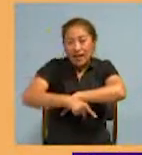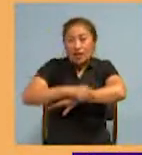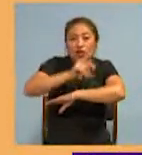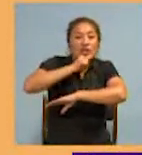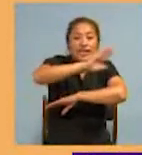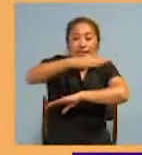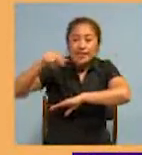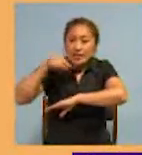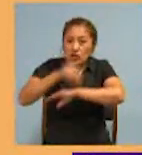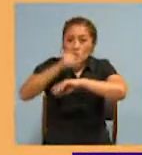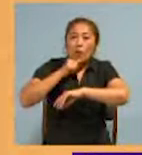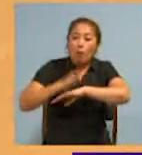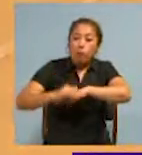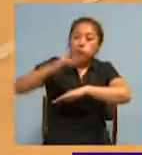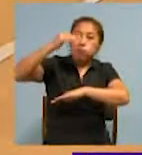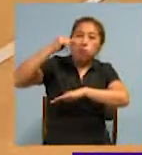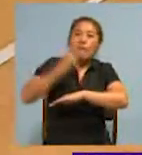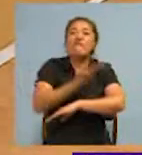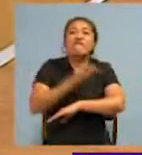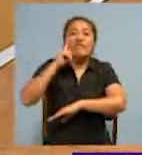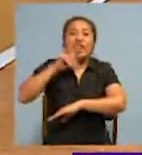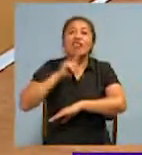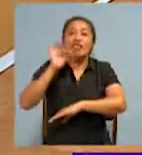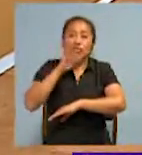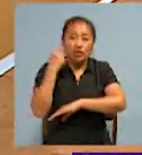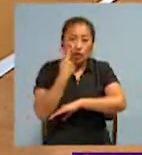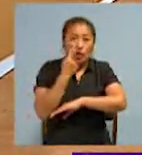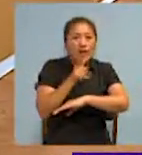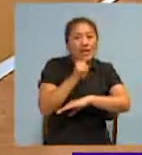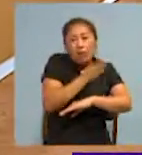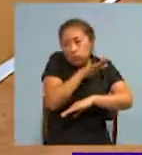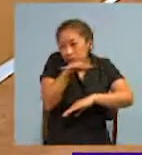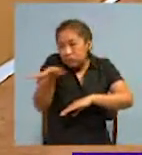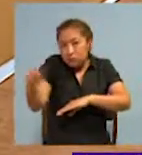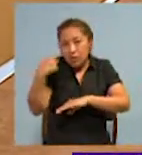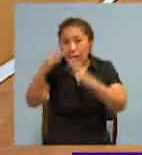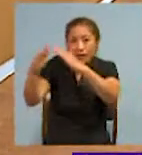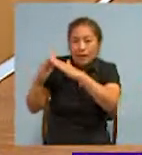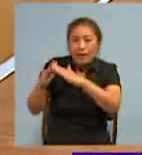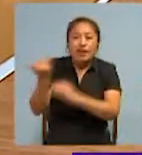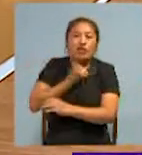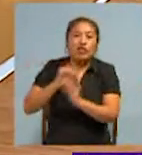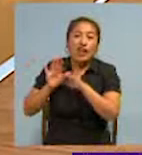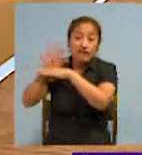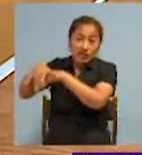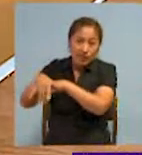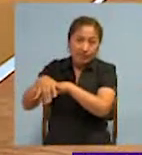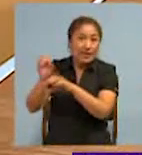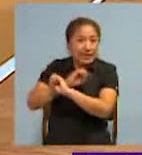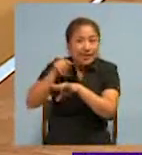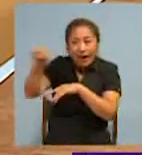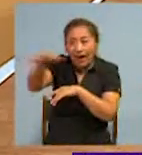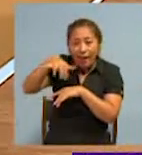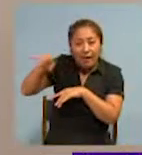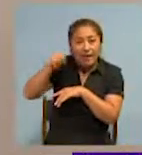que ha desbordado digamos la cuenca de los filtros que ha producido el ingreso de todo el barrio a la localidad del volcán el desastre dentro